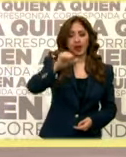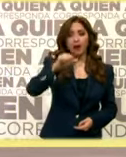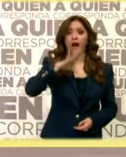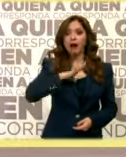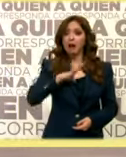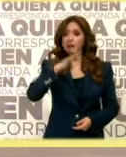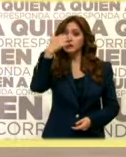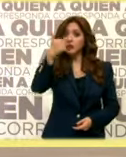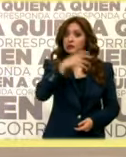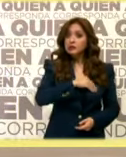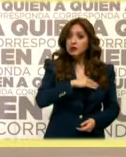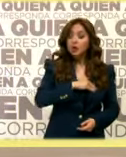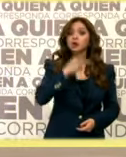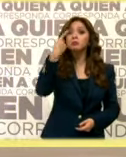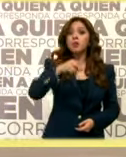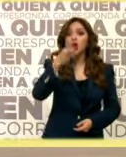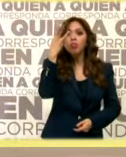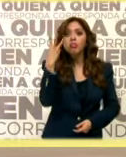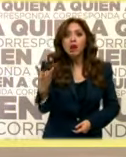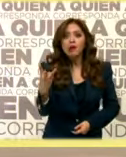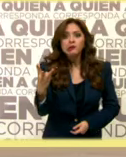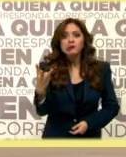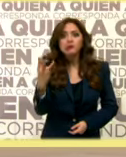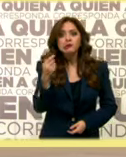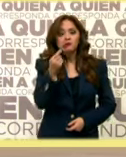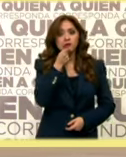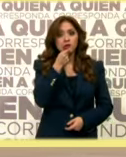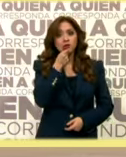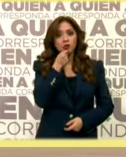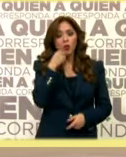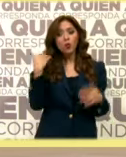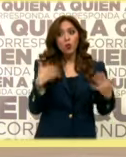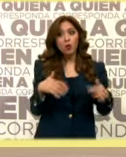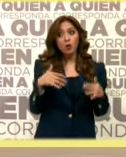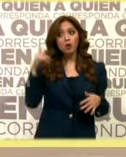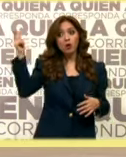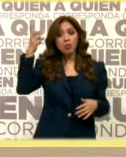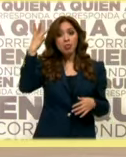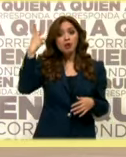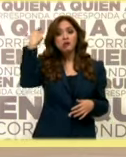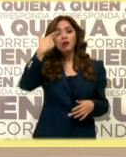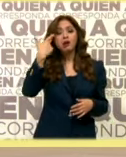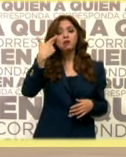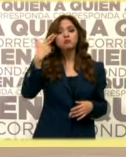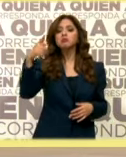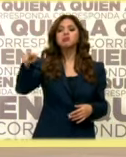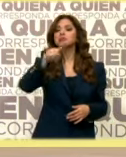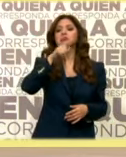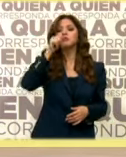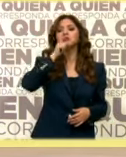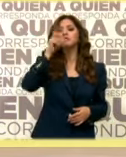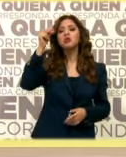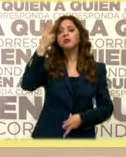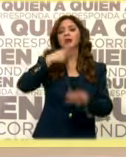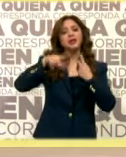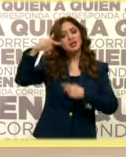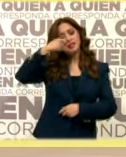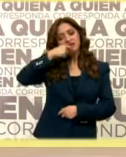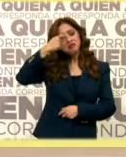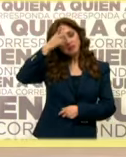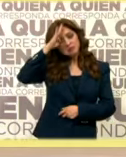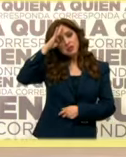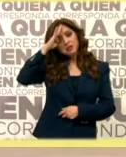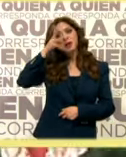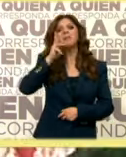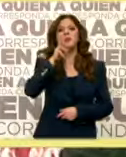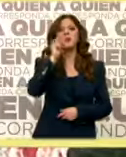ellos trillizos especiales, quienes aseguran que los 3 Reyes Magos no van a llegar este año a su casa, pero vamos a conocer los